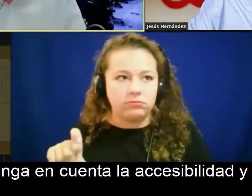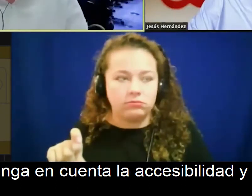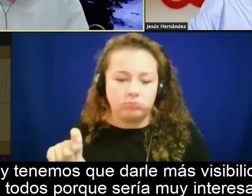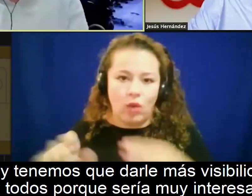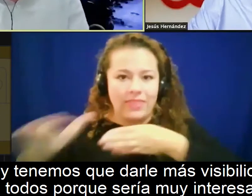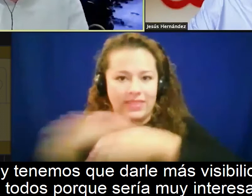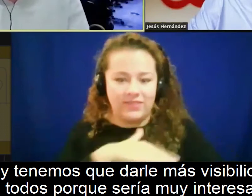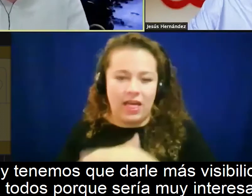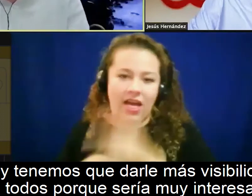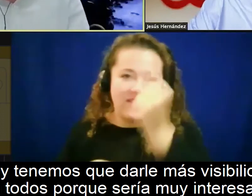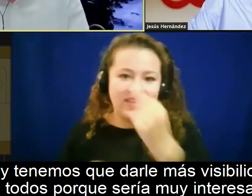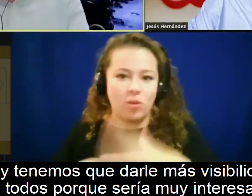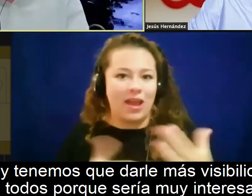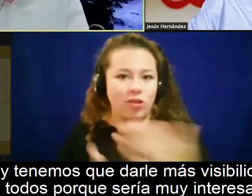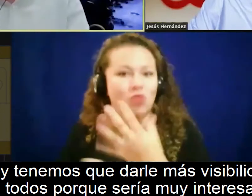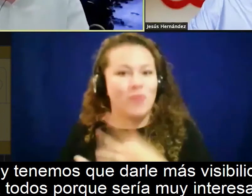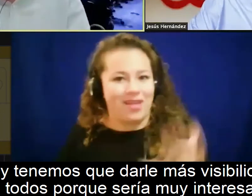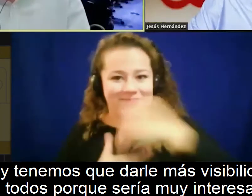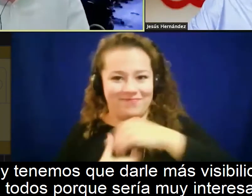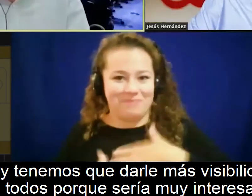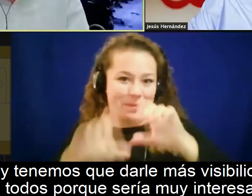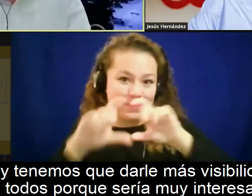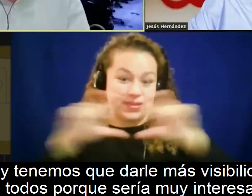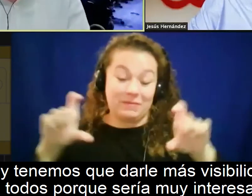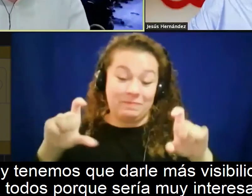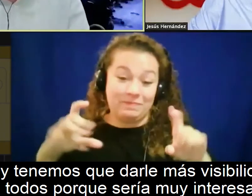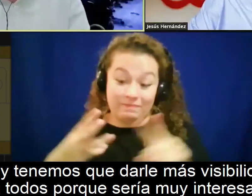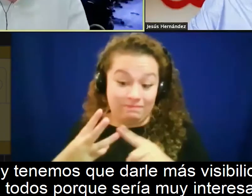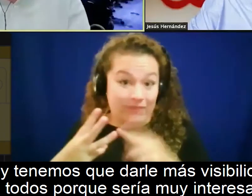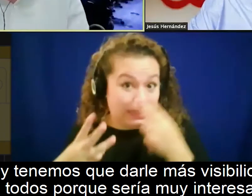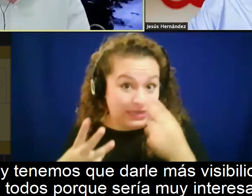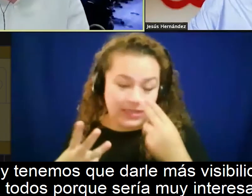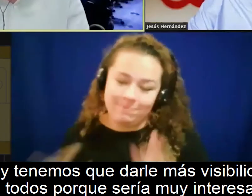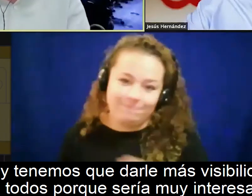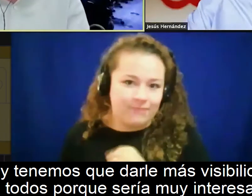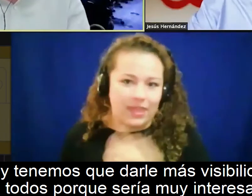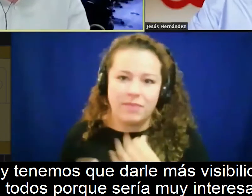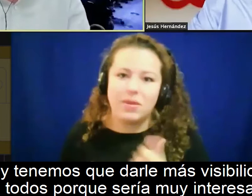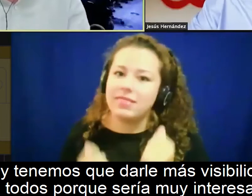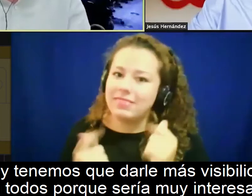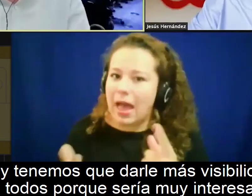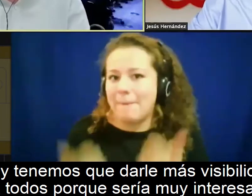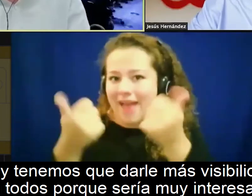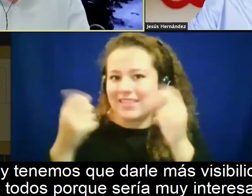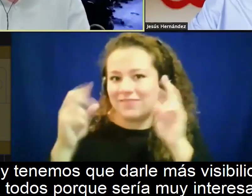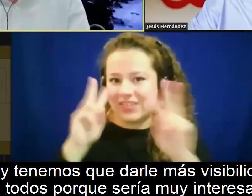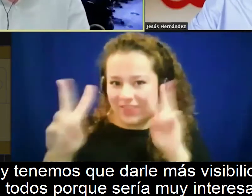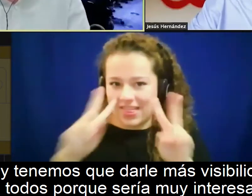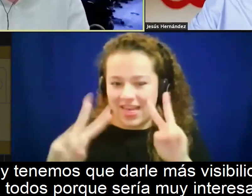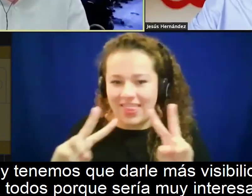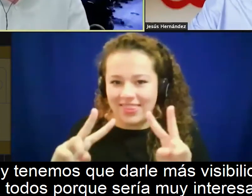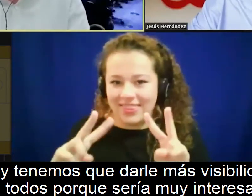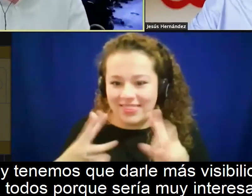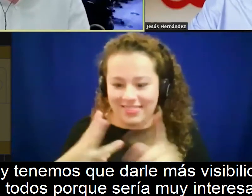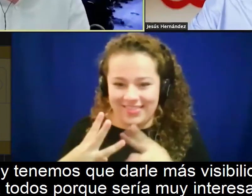para todos. Era muy interesante y lamentablemente no tenemos que darle un poco más de visibilidad a este estándar de diseño para todo, porque yo creo que sería